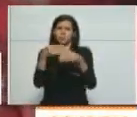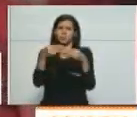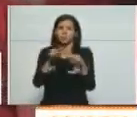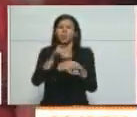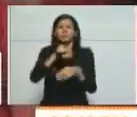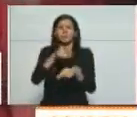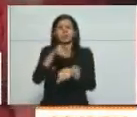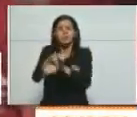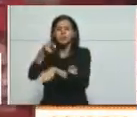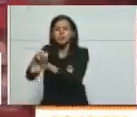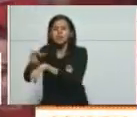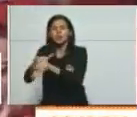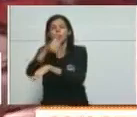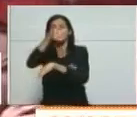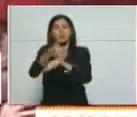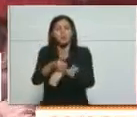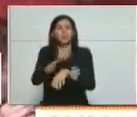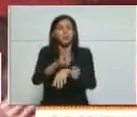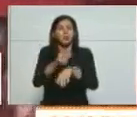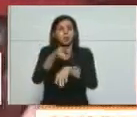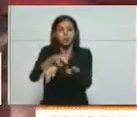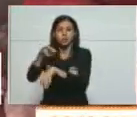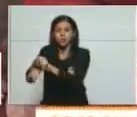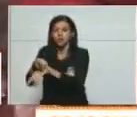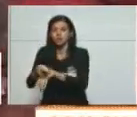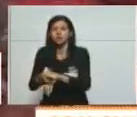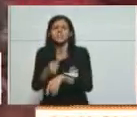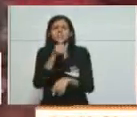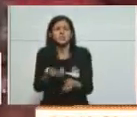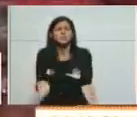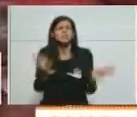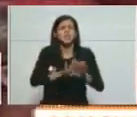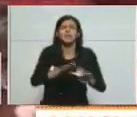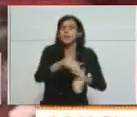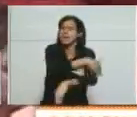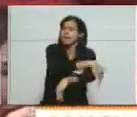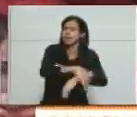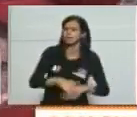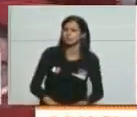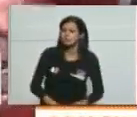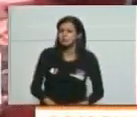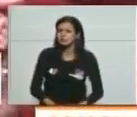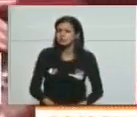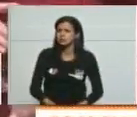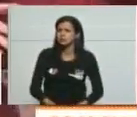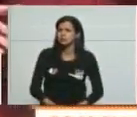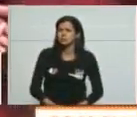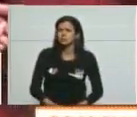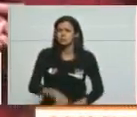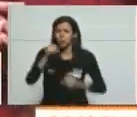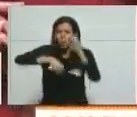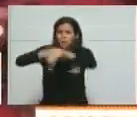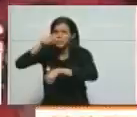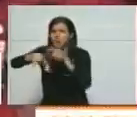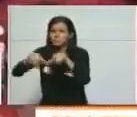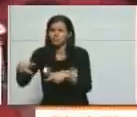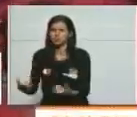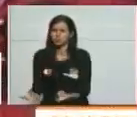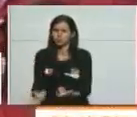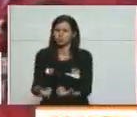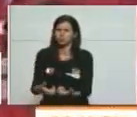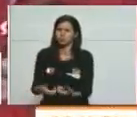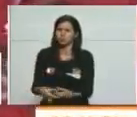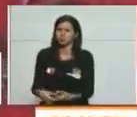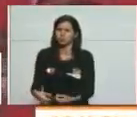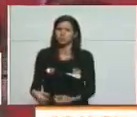a los responsables de trancar calles, de agredir a la ciudadanía, de agredir